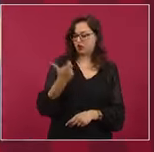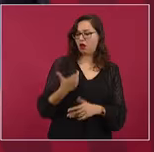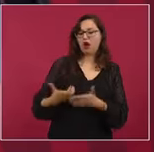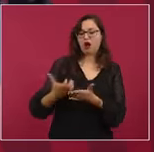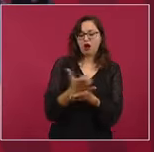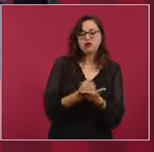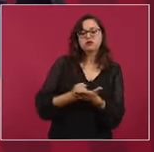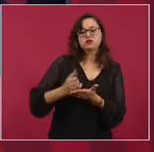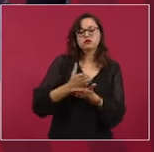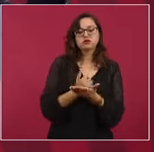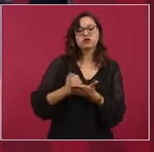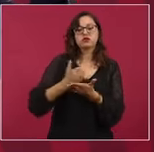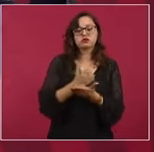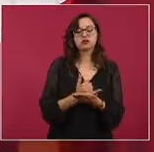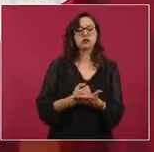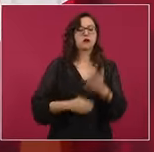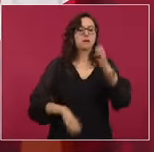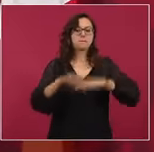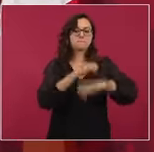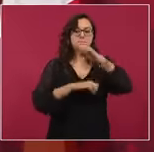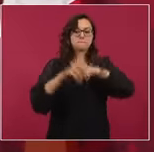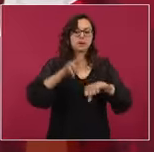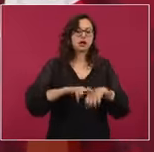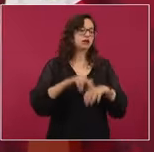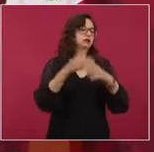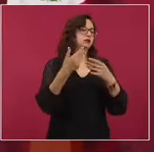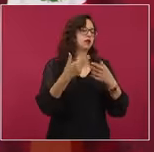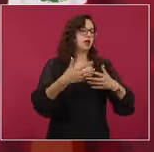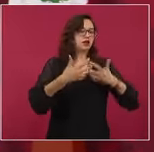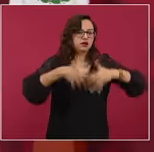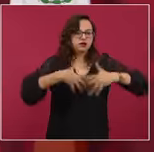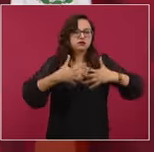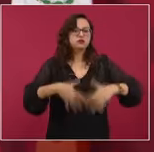de empresas, de corporaciones, de bancos.